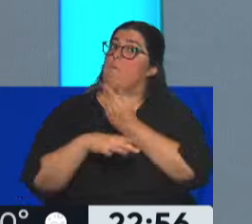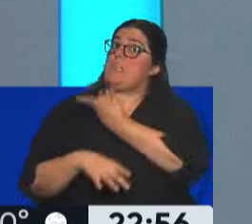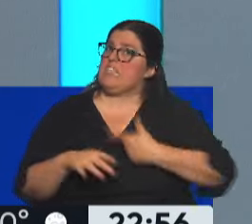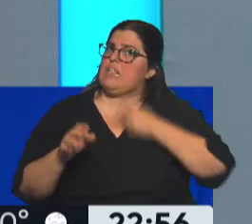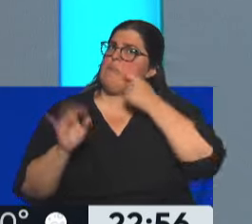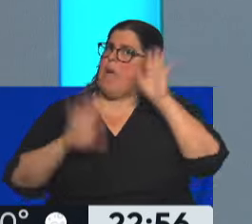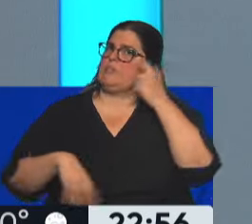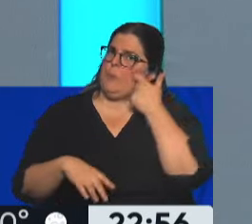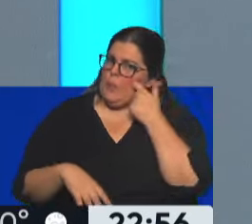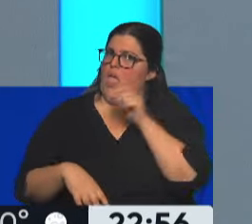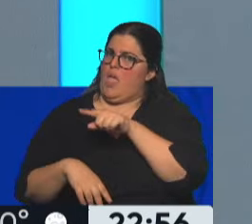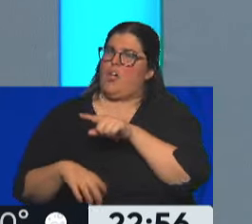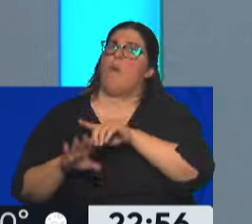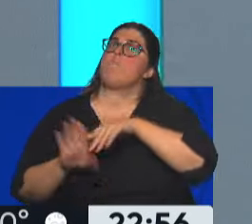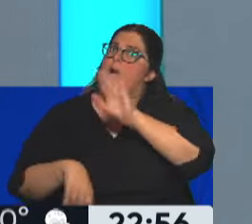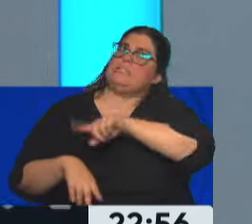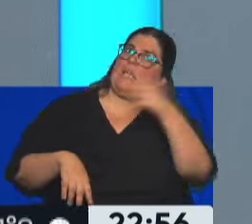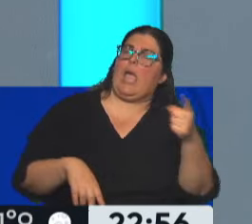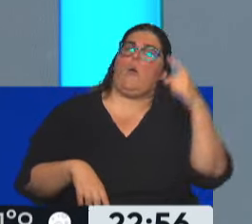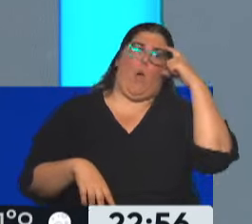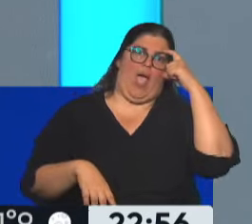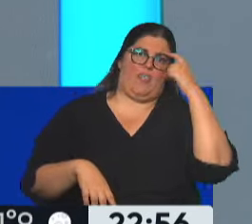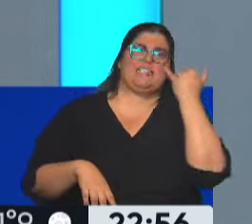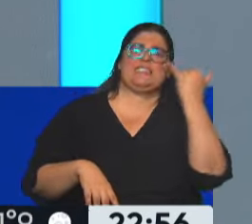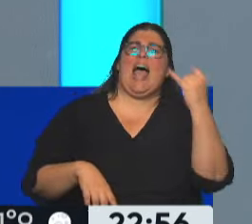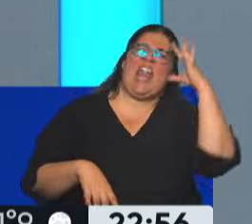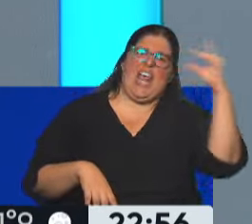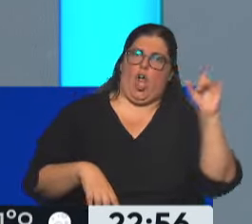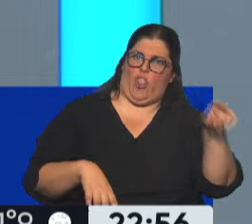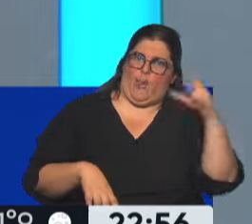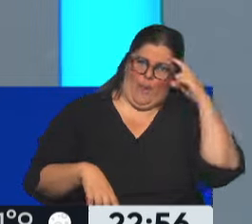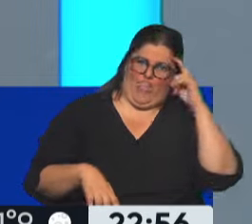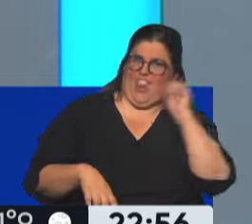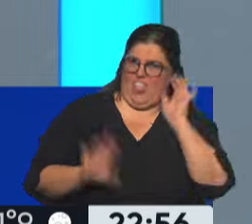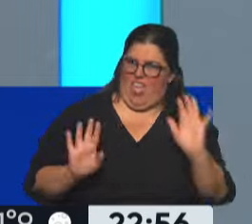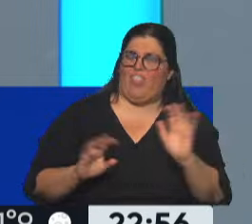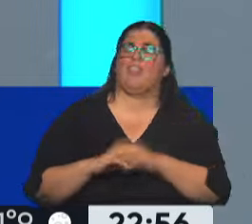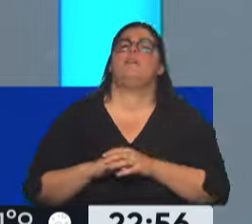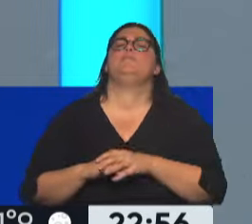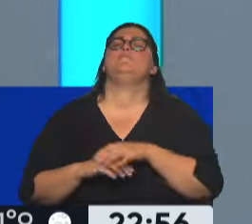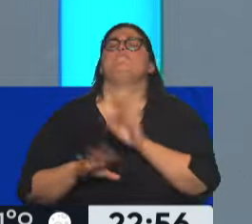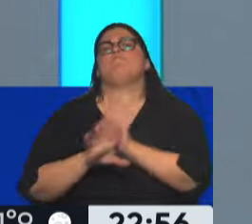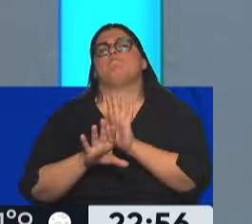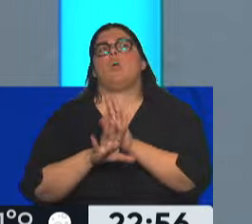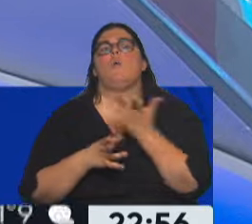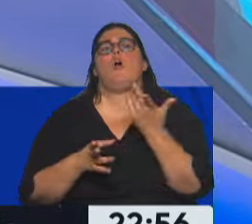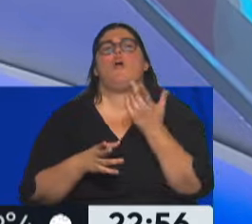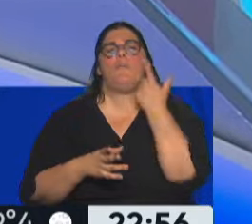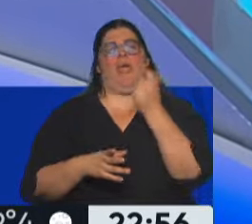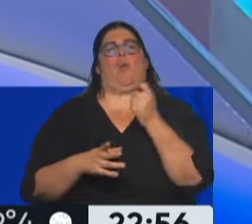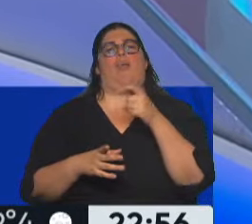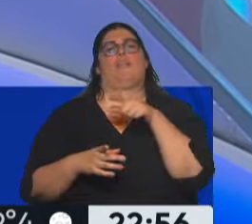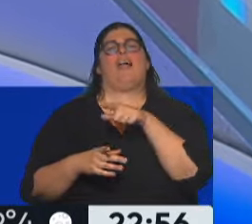más que biden que ya había digamos ya rompió un récord no esto que también habla de dirigencia o poca renovación en la